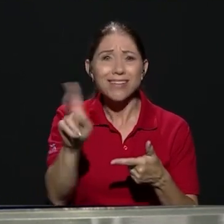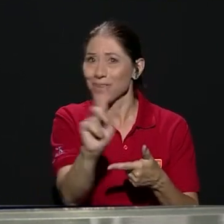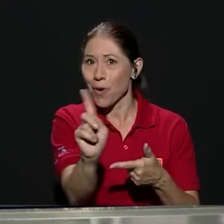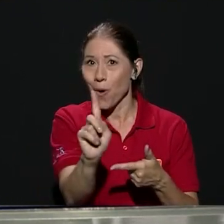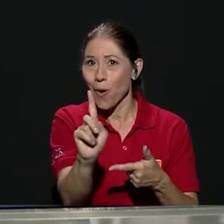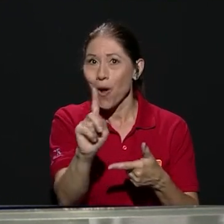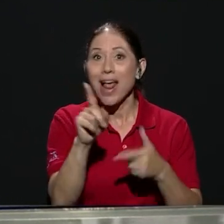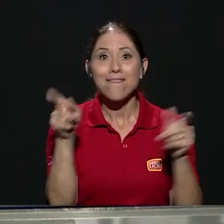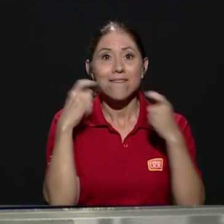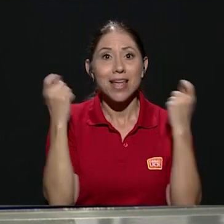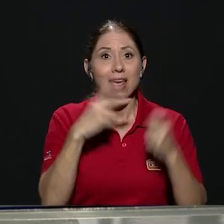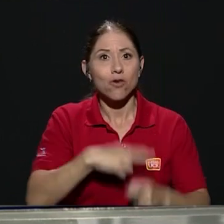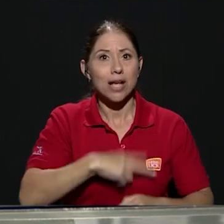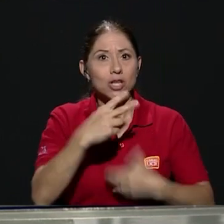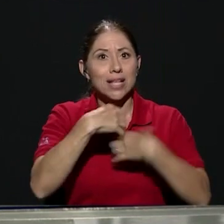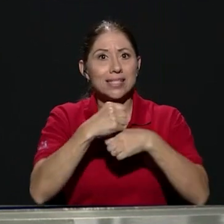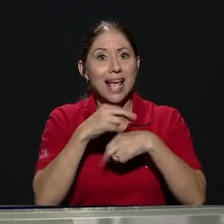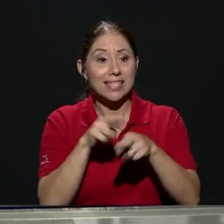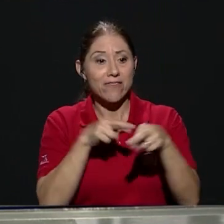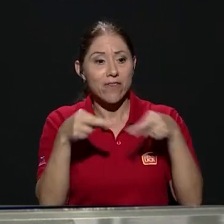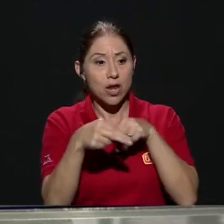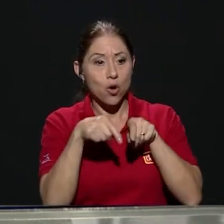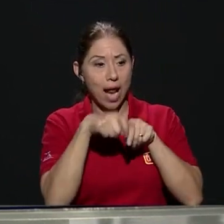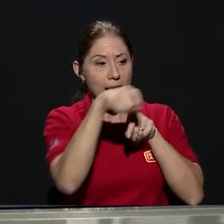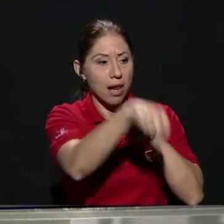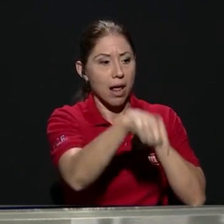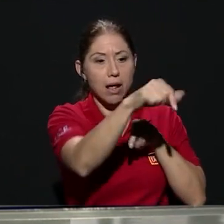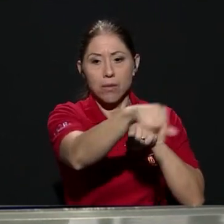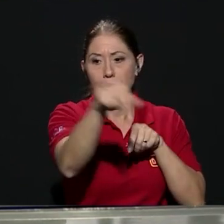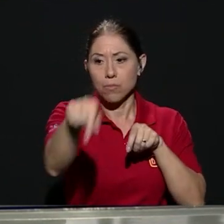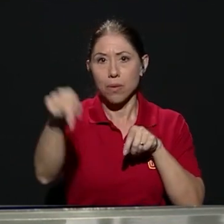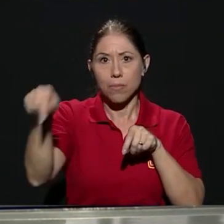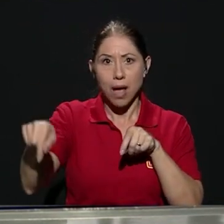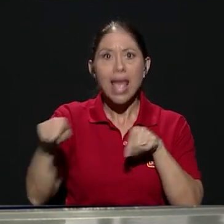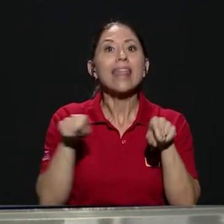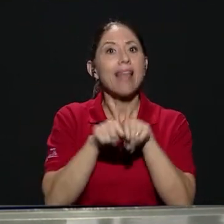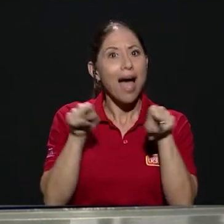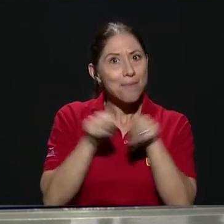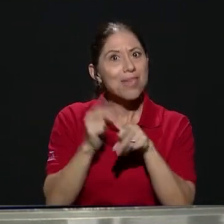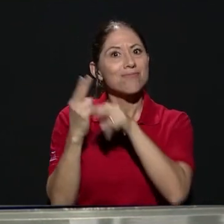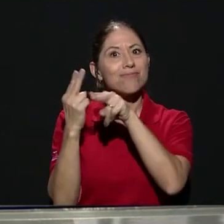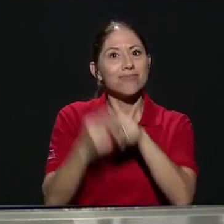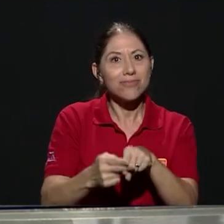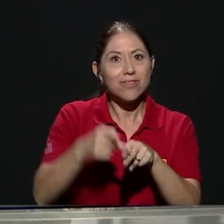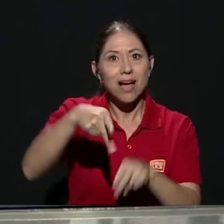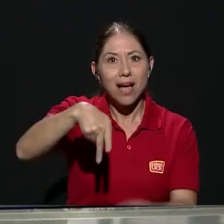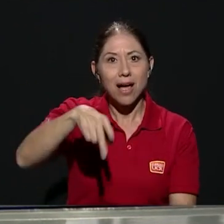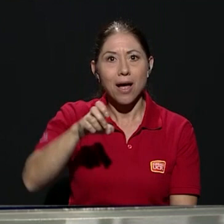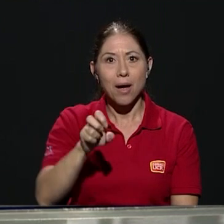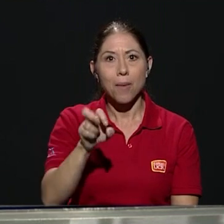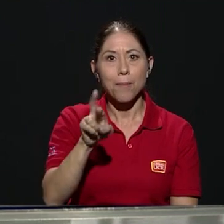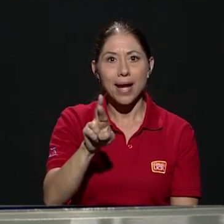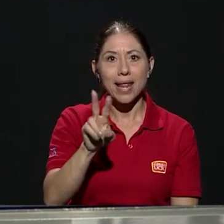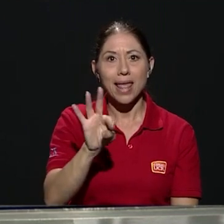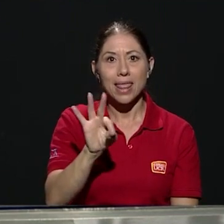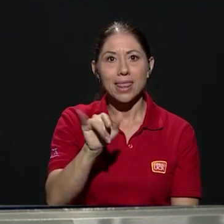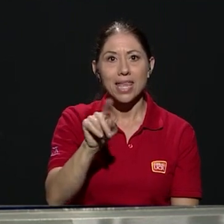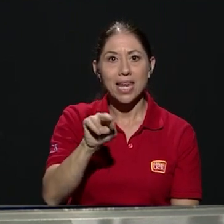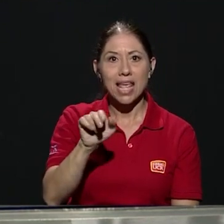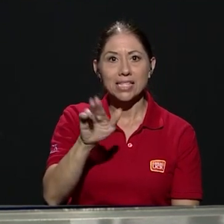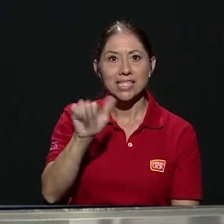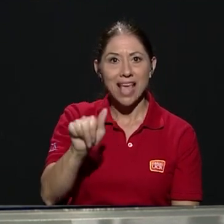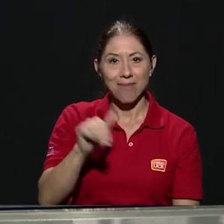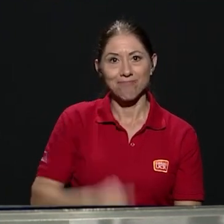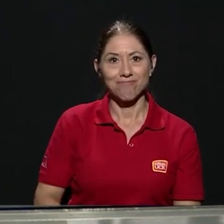porque se realizan en forma regional y eso es pertinencia también. la forma como le hablas al estudiante que